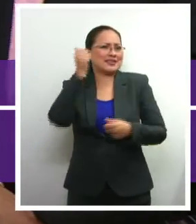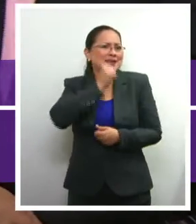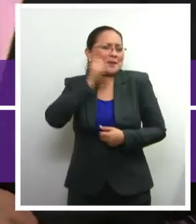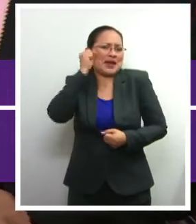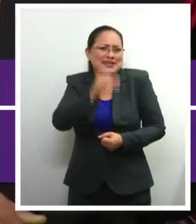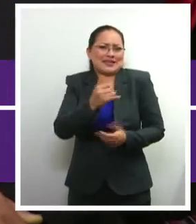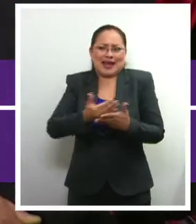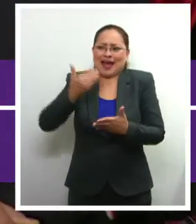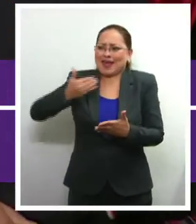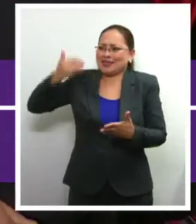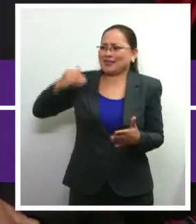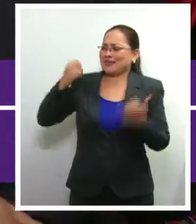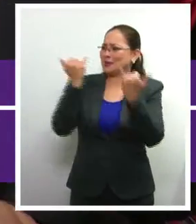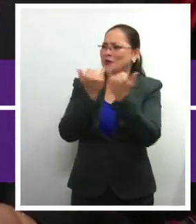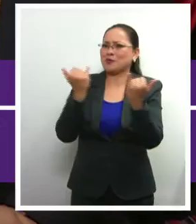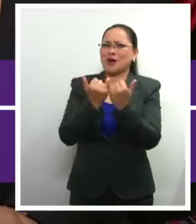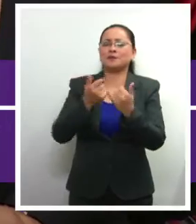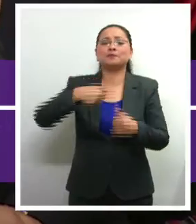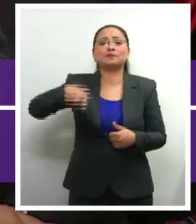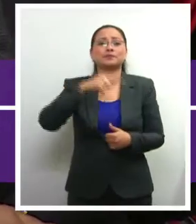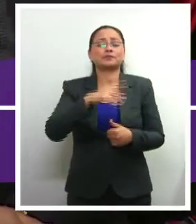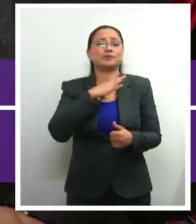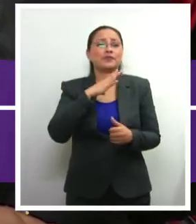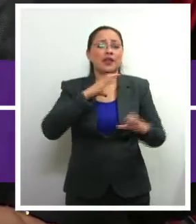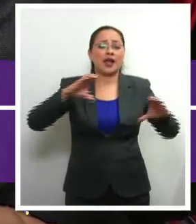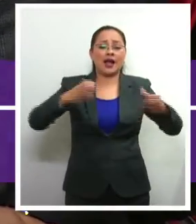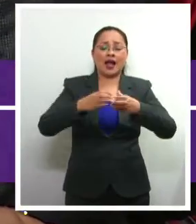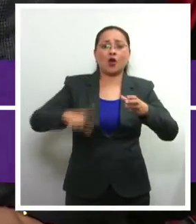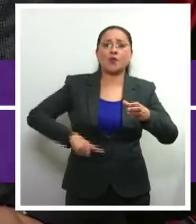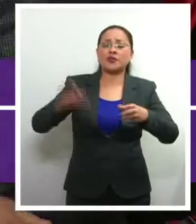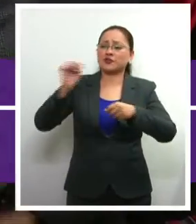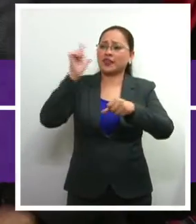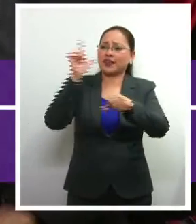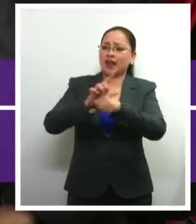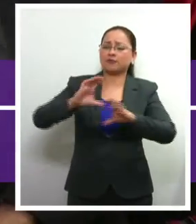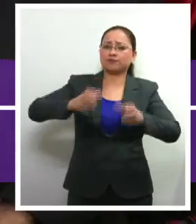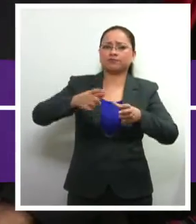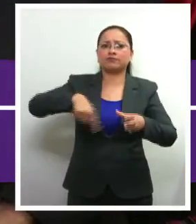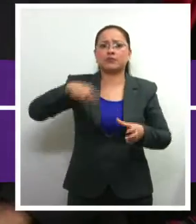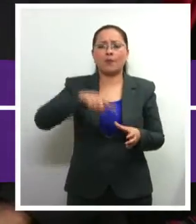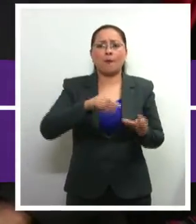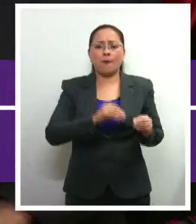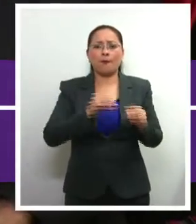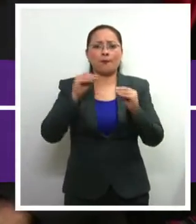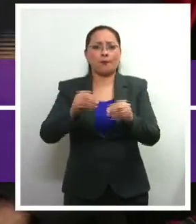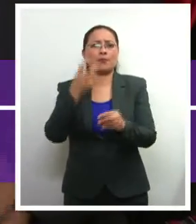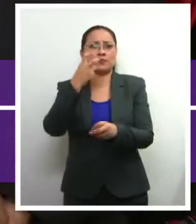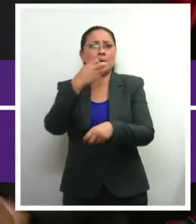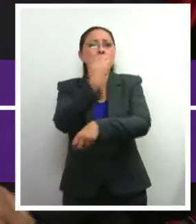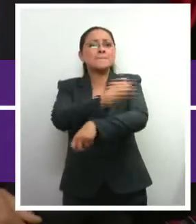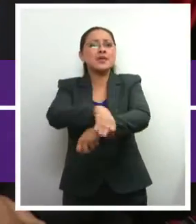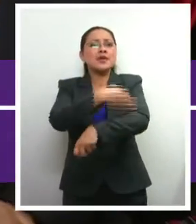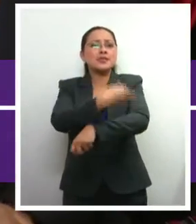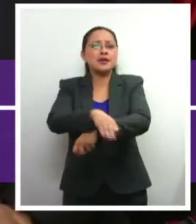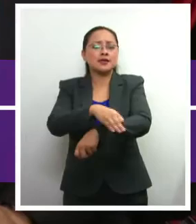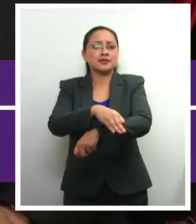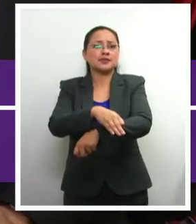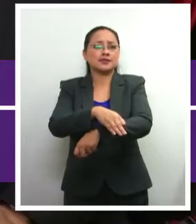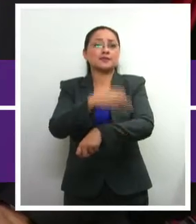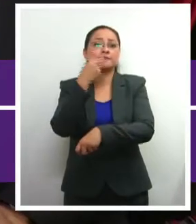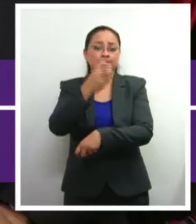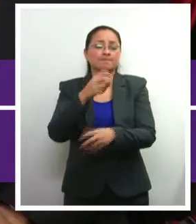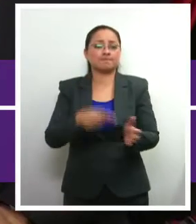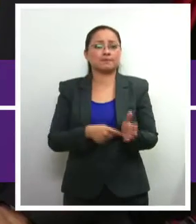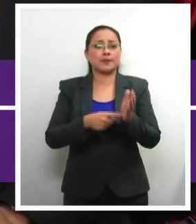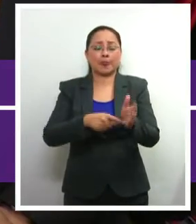origen, el asentamiento de los poderes federales en la ciudad se entendía como un fenómeno transitorio, que